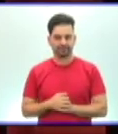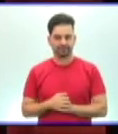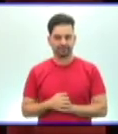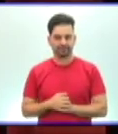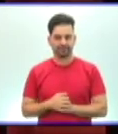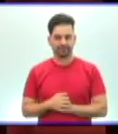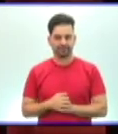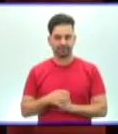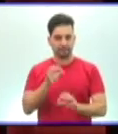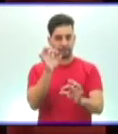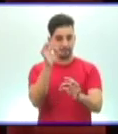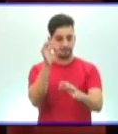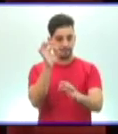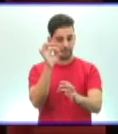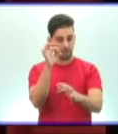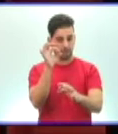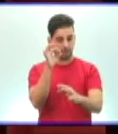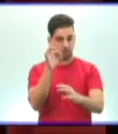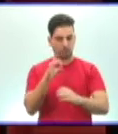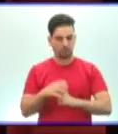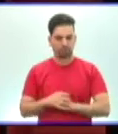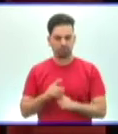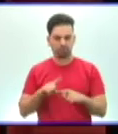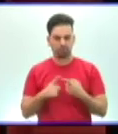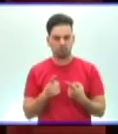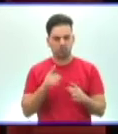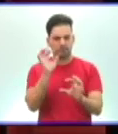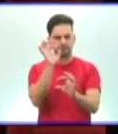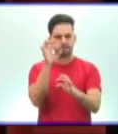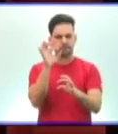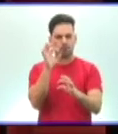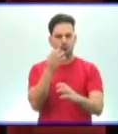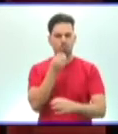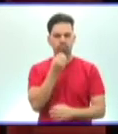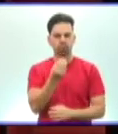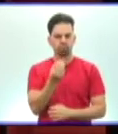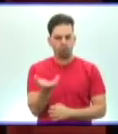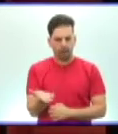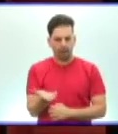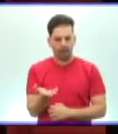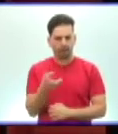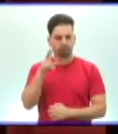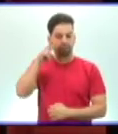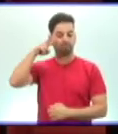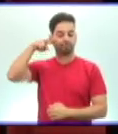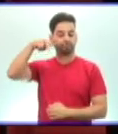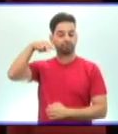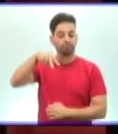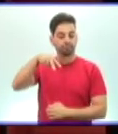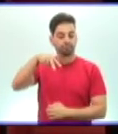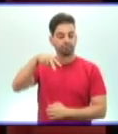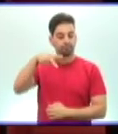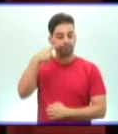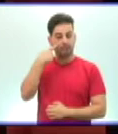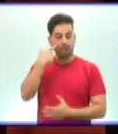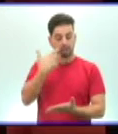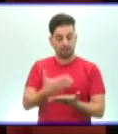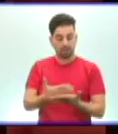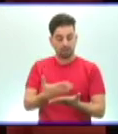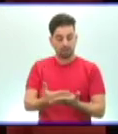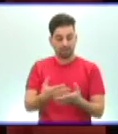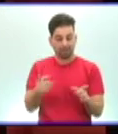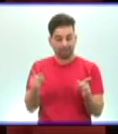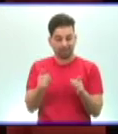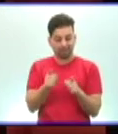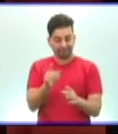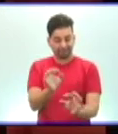hablando del microscopio, por las posibilidades que este nos trae. Nos ayuda a percibir microorganismos, células,